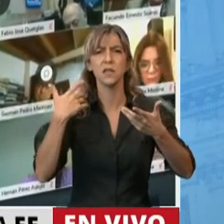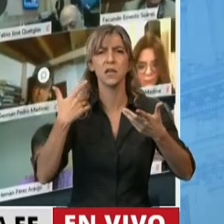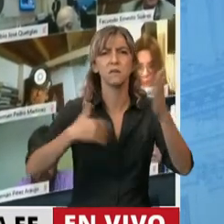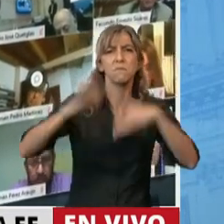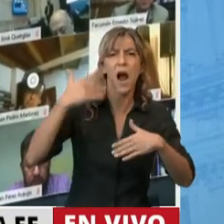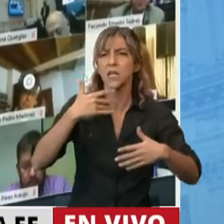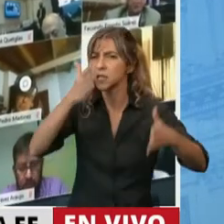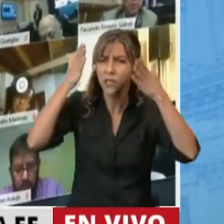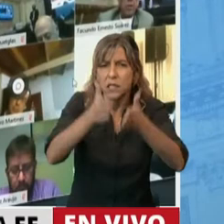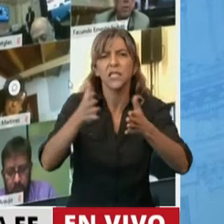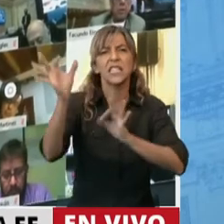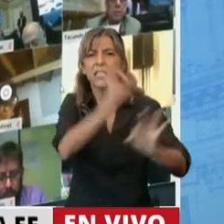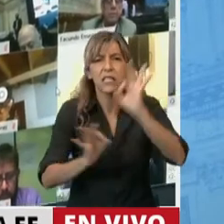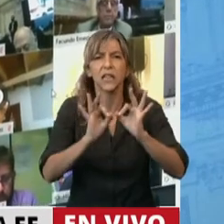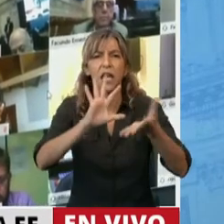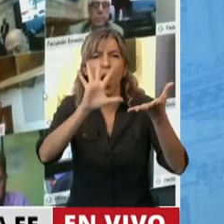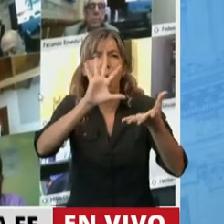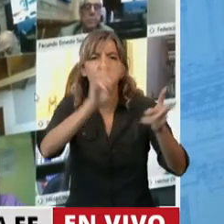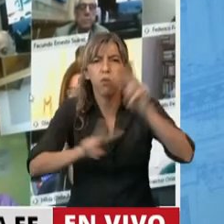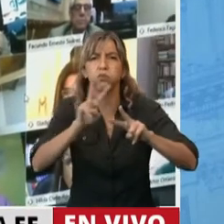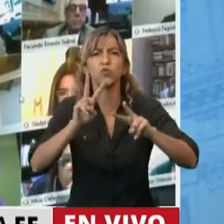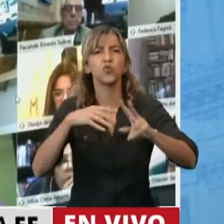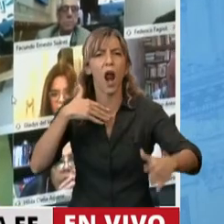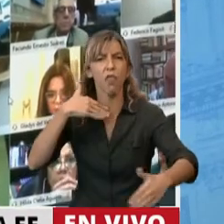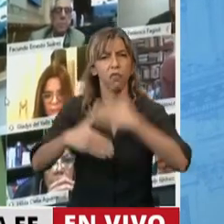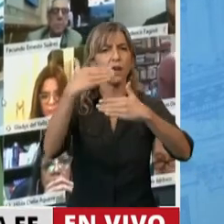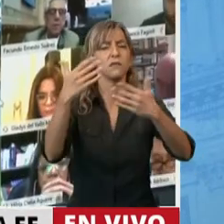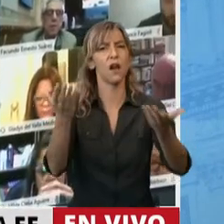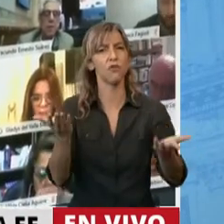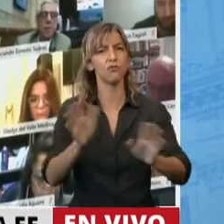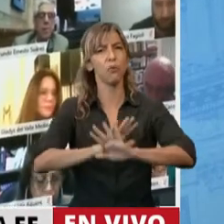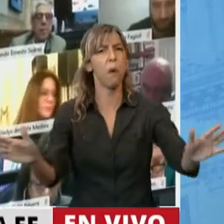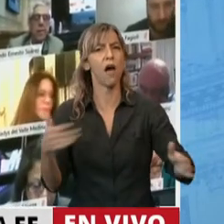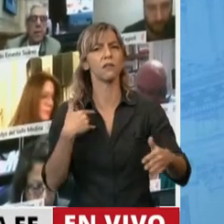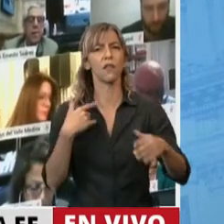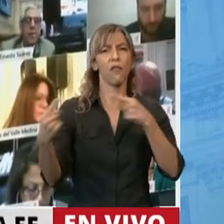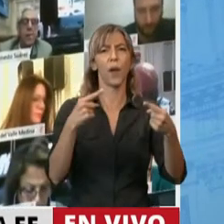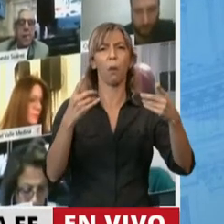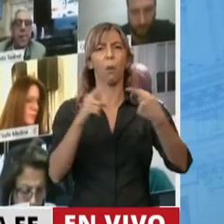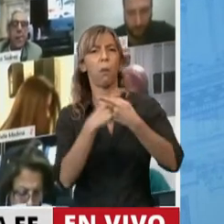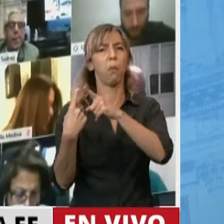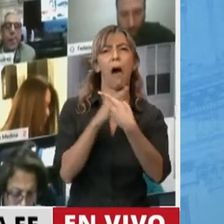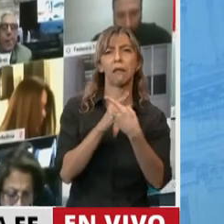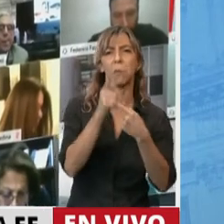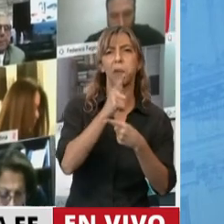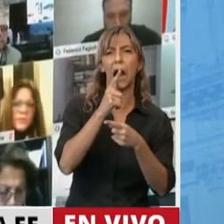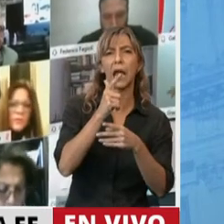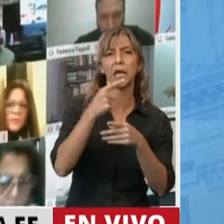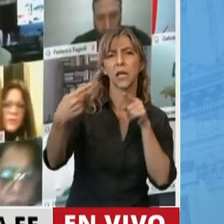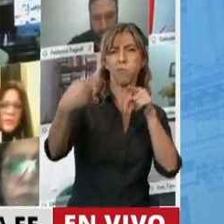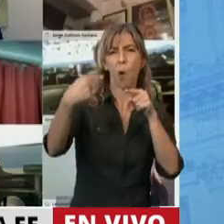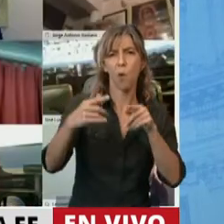desarrollo. Por eso tenemos que alejarnos de algunos debates que por estos días atrasan de un lado y del otro.